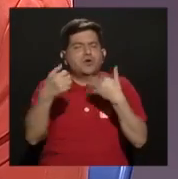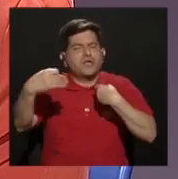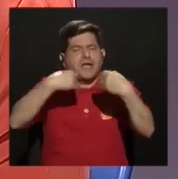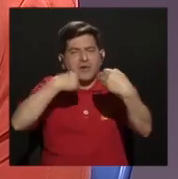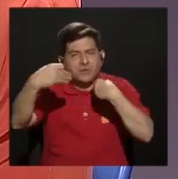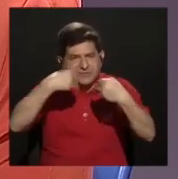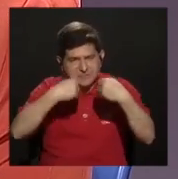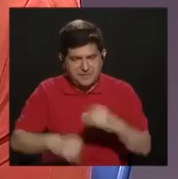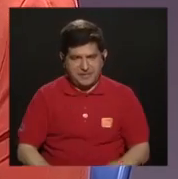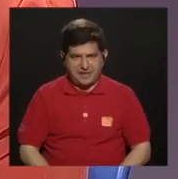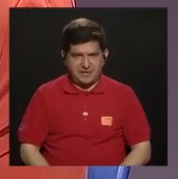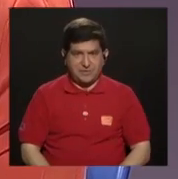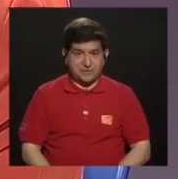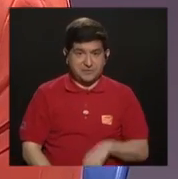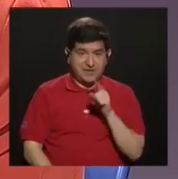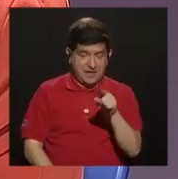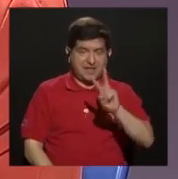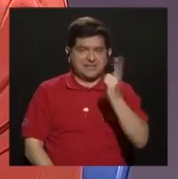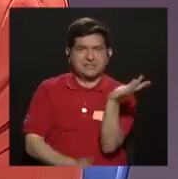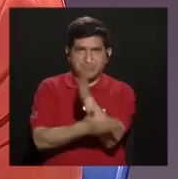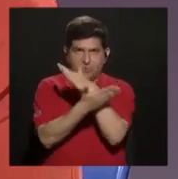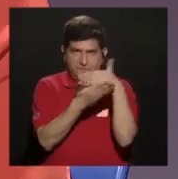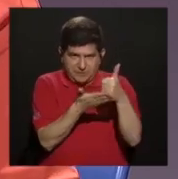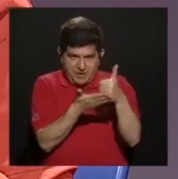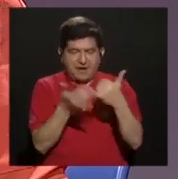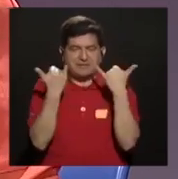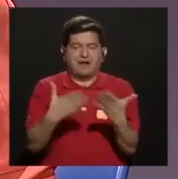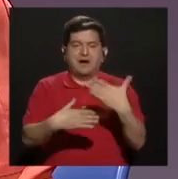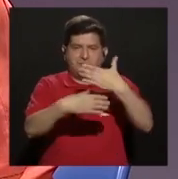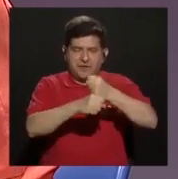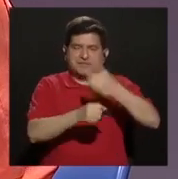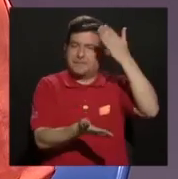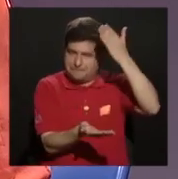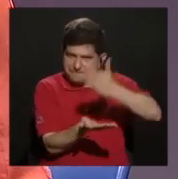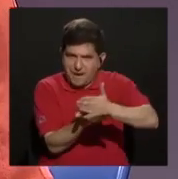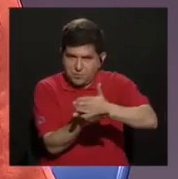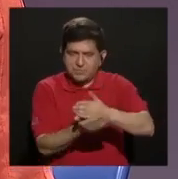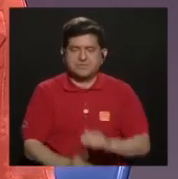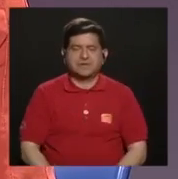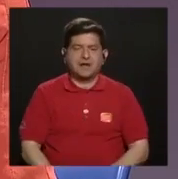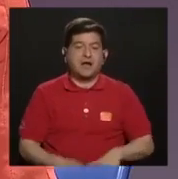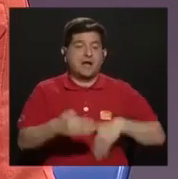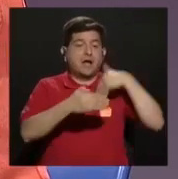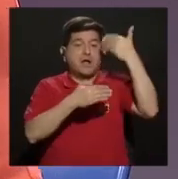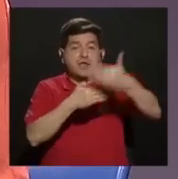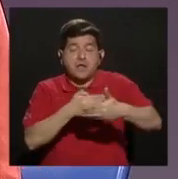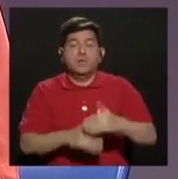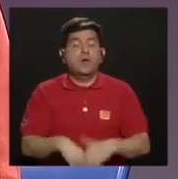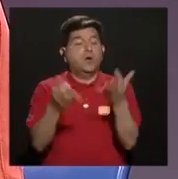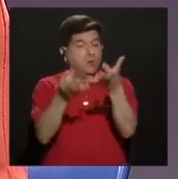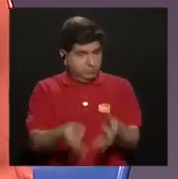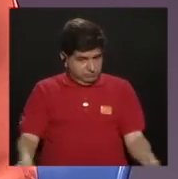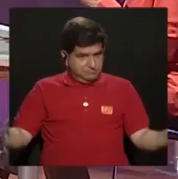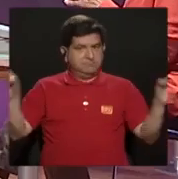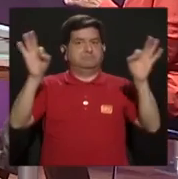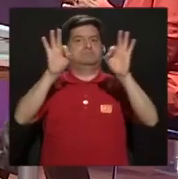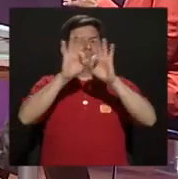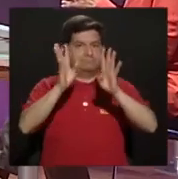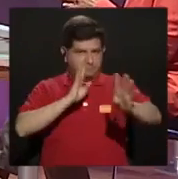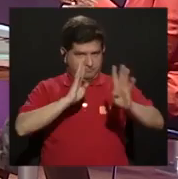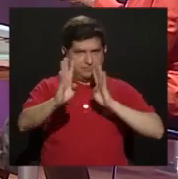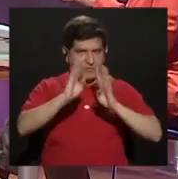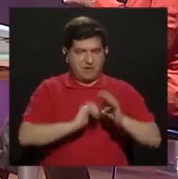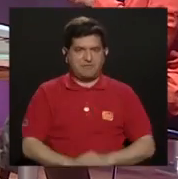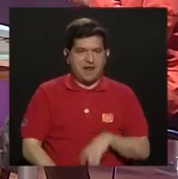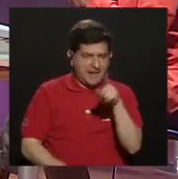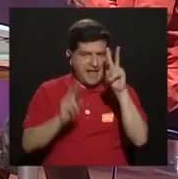expliques esto en este segundo bloque, que vamos a hacer un corte, y en el segundo bloque me parece muy importante hablar